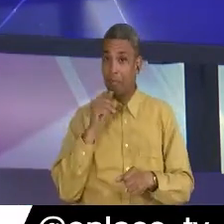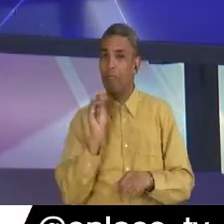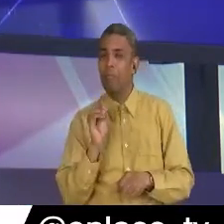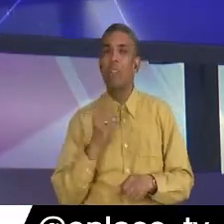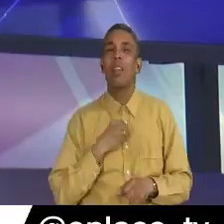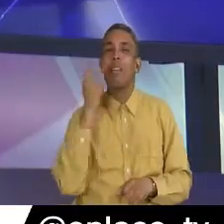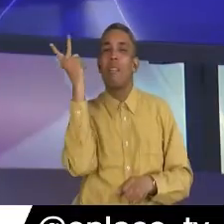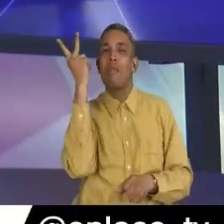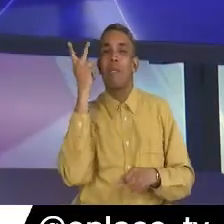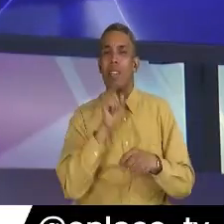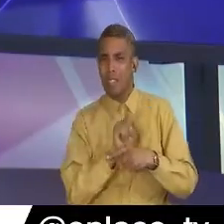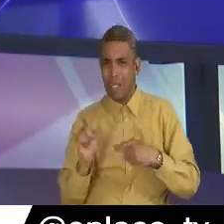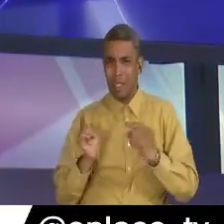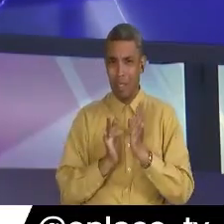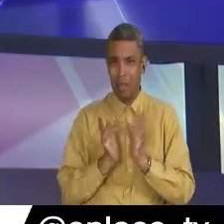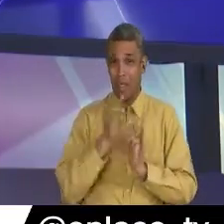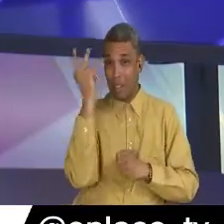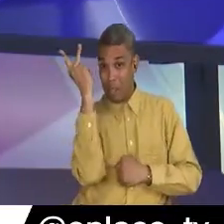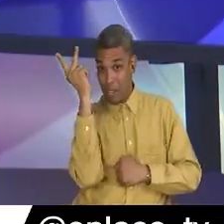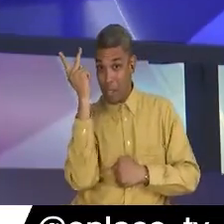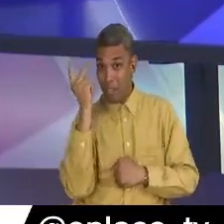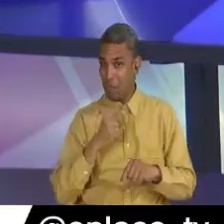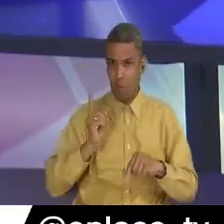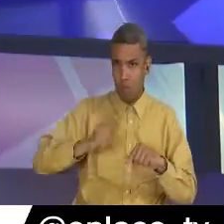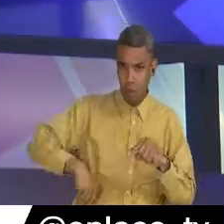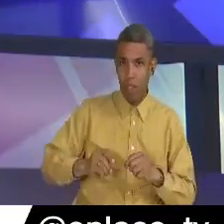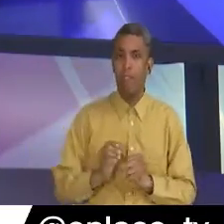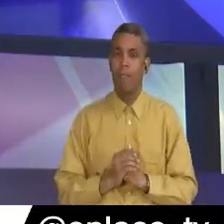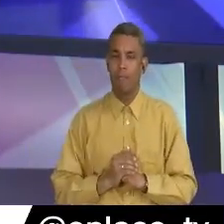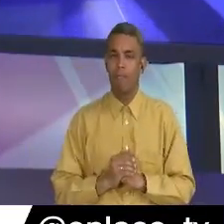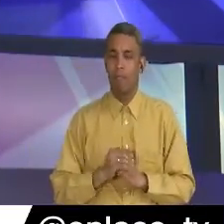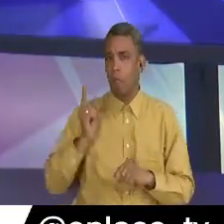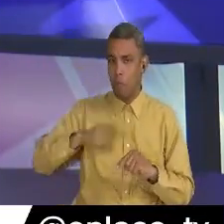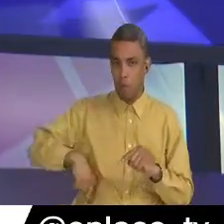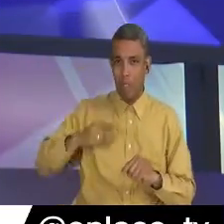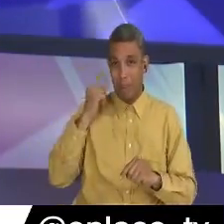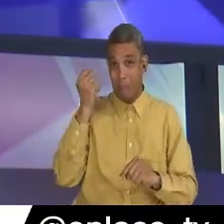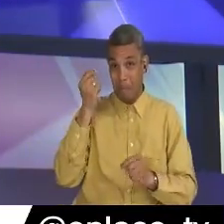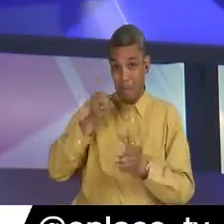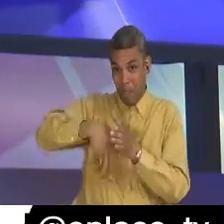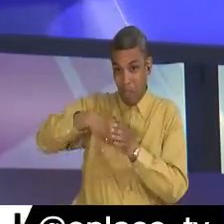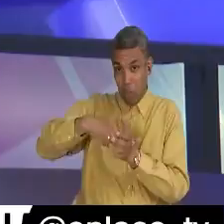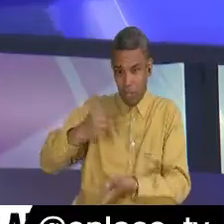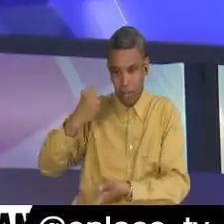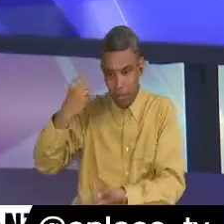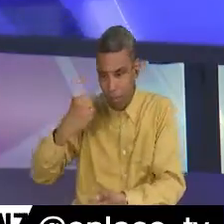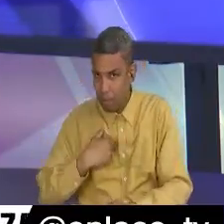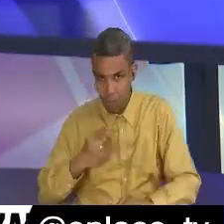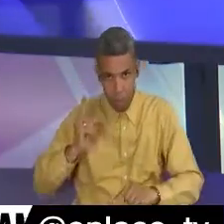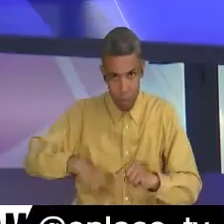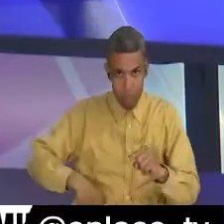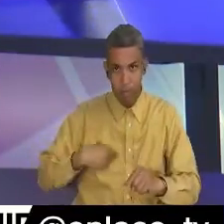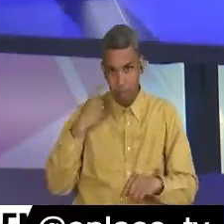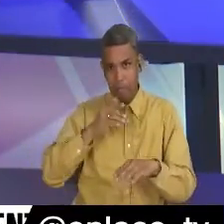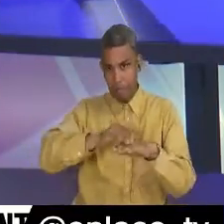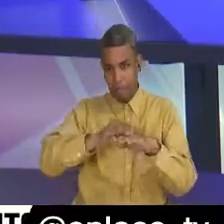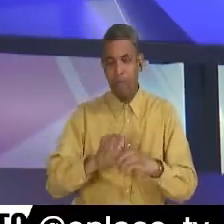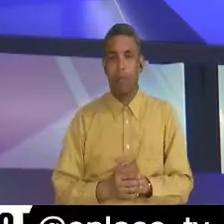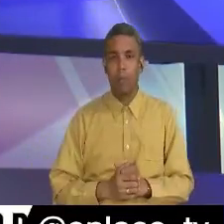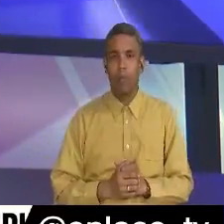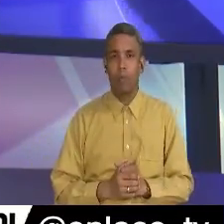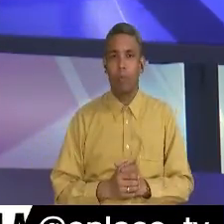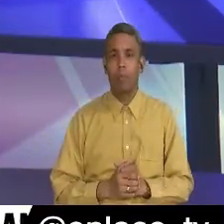servicio. Los que ese día sacan la basura deben sacarla el domingo. En otras noticias, el abogado Leonardo Granados, quien hace parte de la comisión que